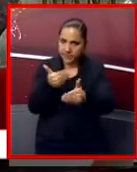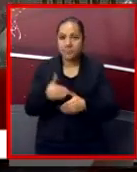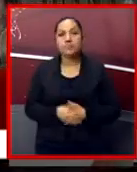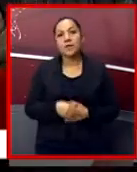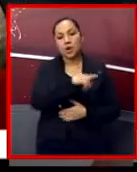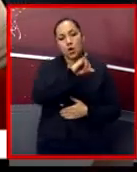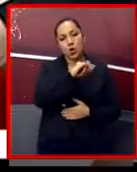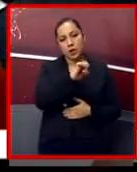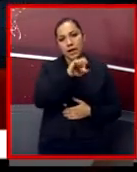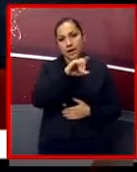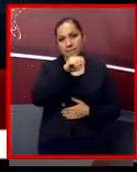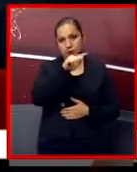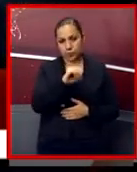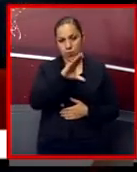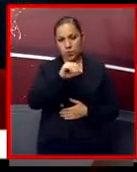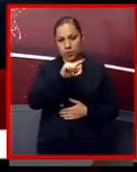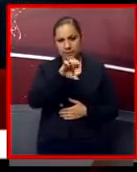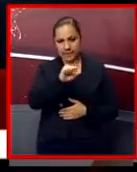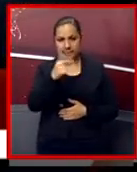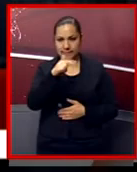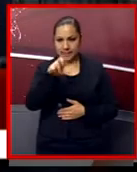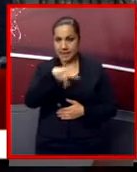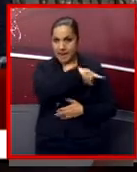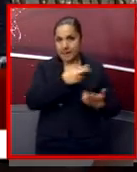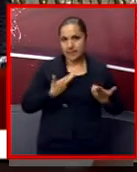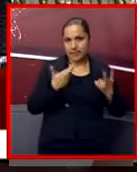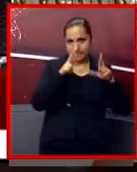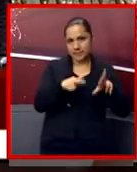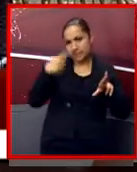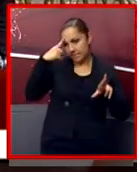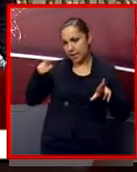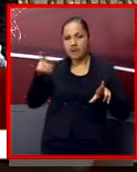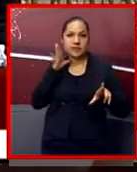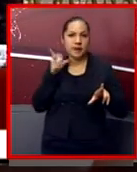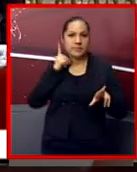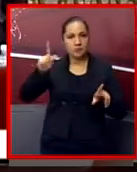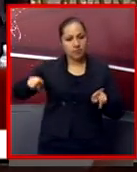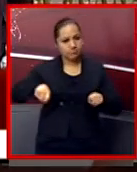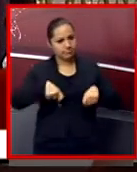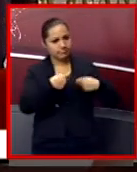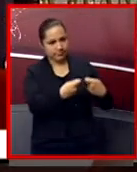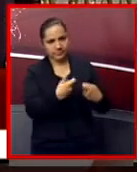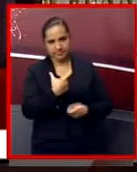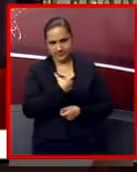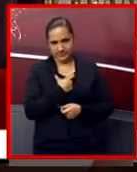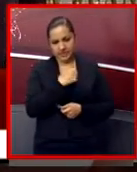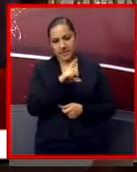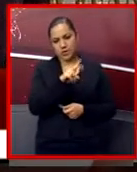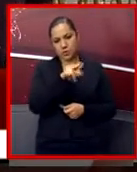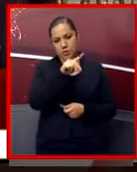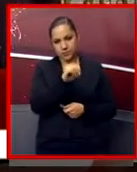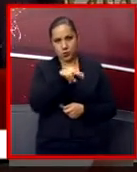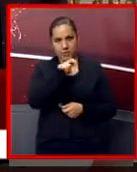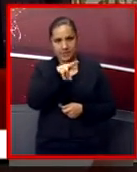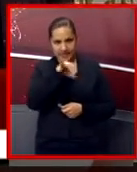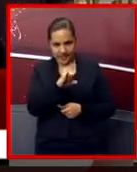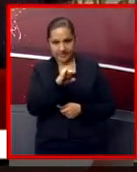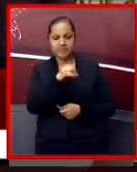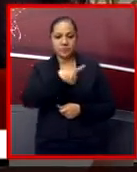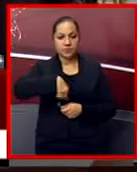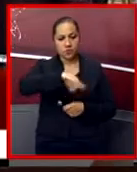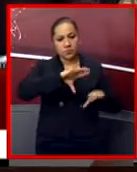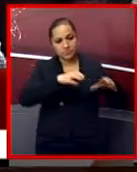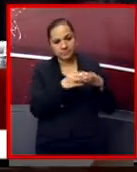Jorge Alberto Cortés Green recibió de la Cámara de Diputados la presea Eduardo Neri, legisladores de